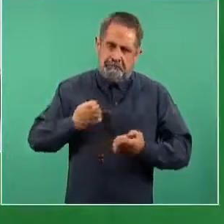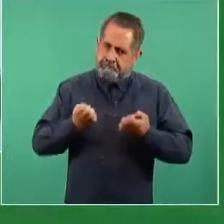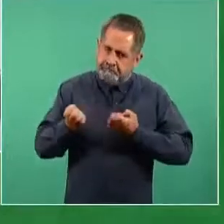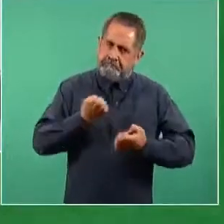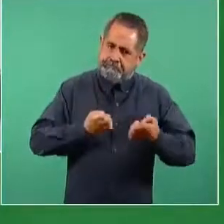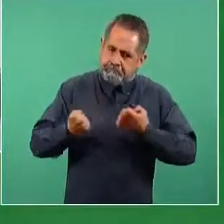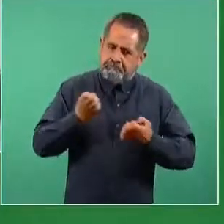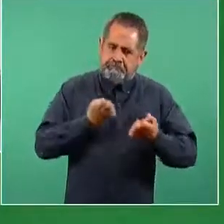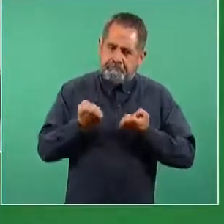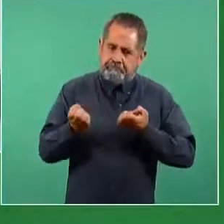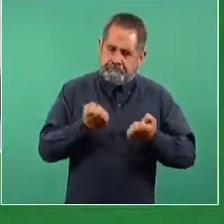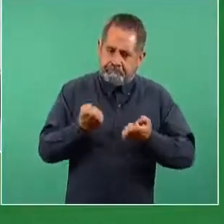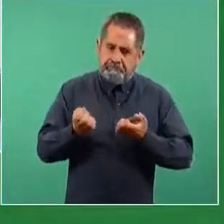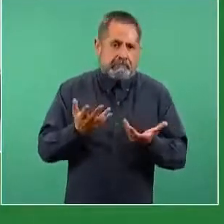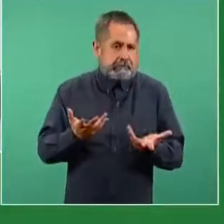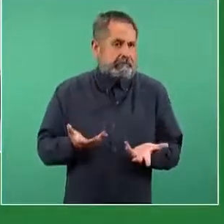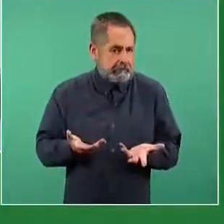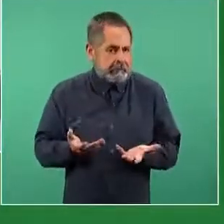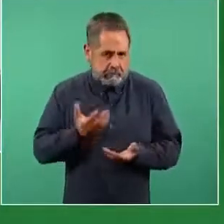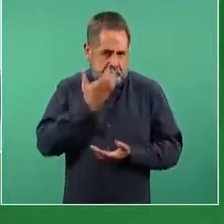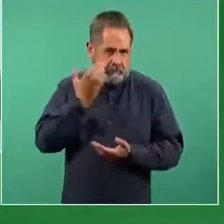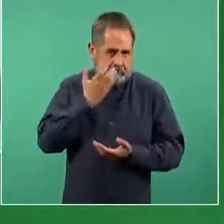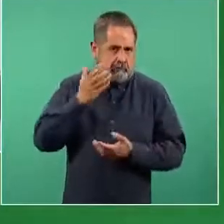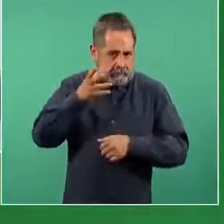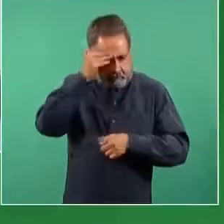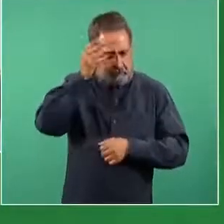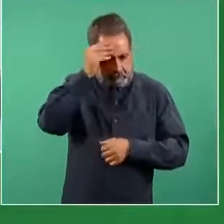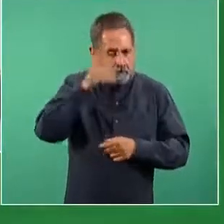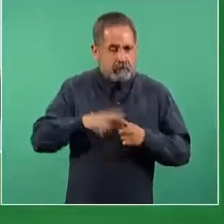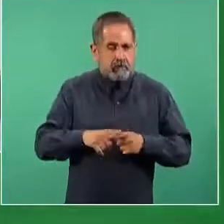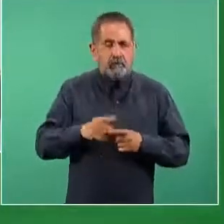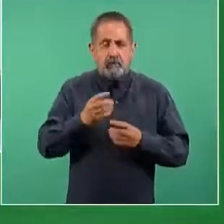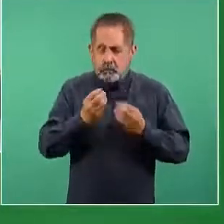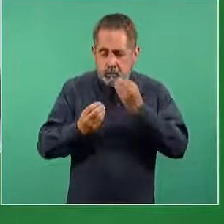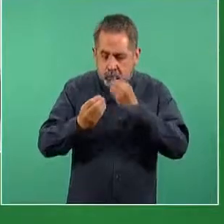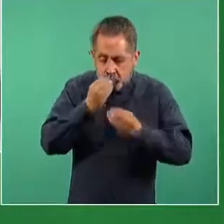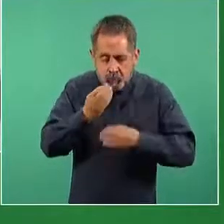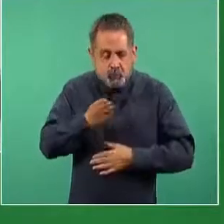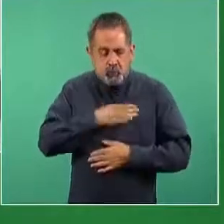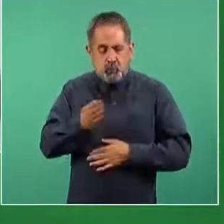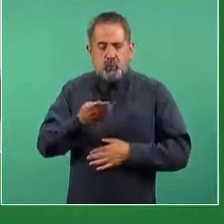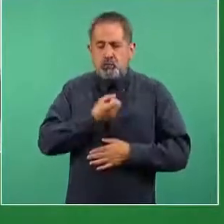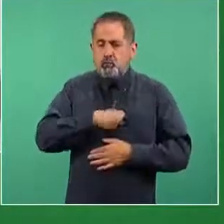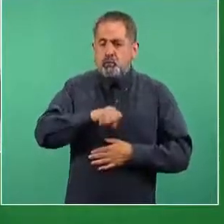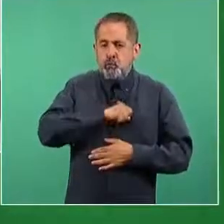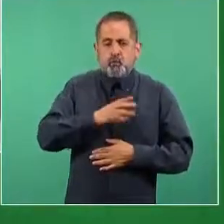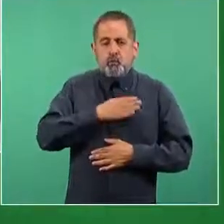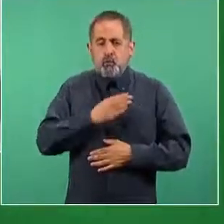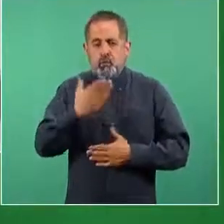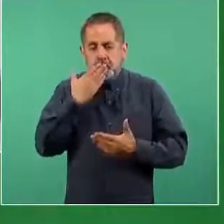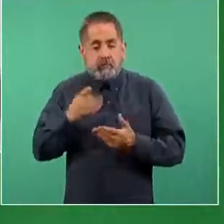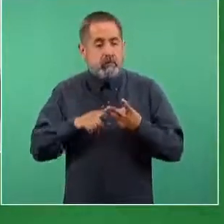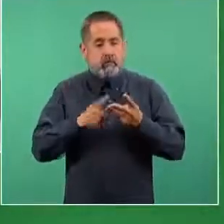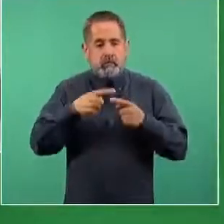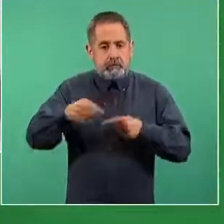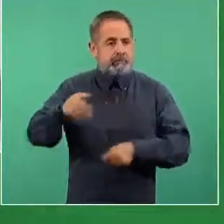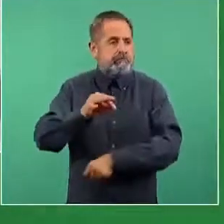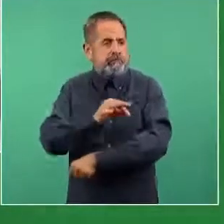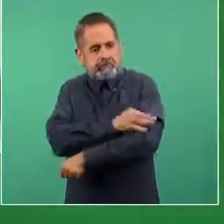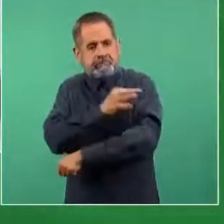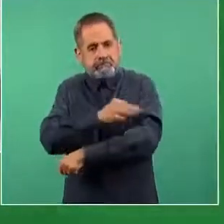ejercicio, que se haga costumbre el comer sano, que se haga costumbre el ir a